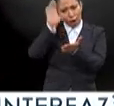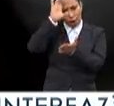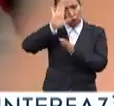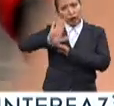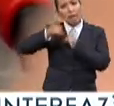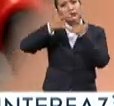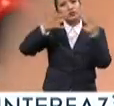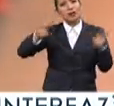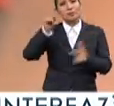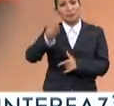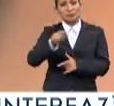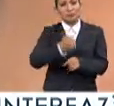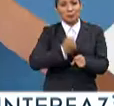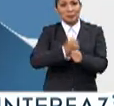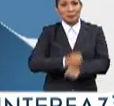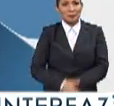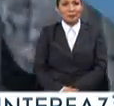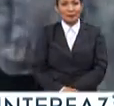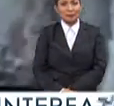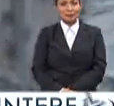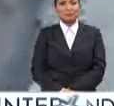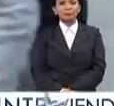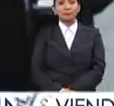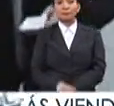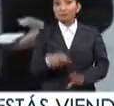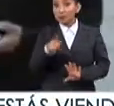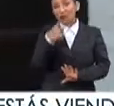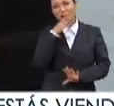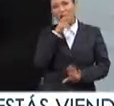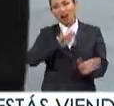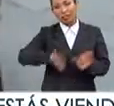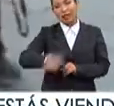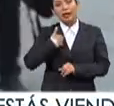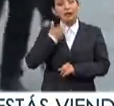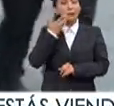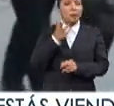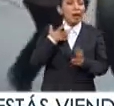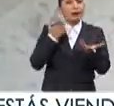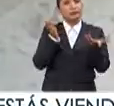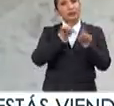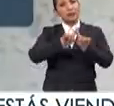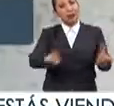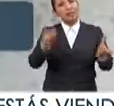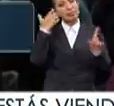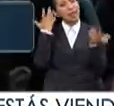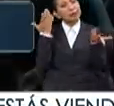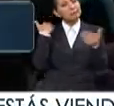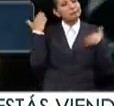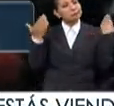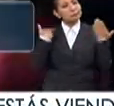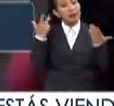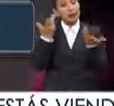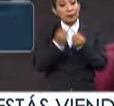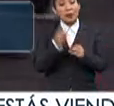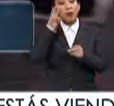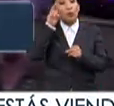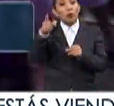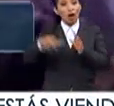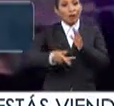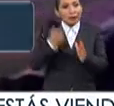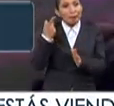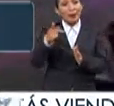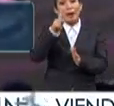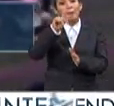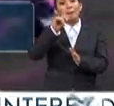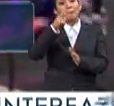e histórico de esta práctica pero si lo que quieres es pasar una velada diferente no te puedes perder una edición más